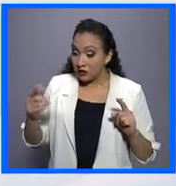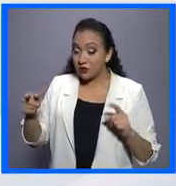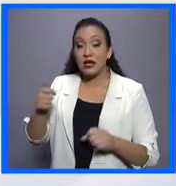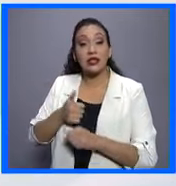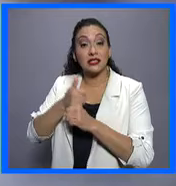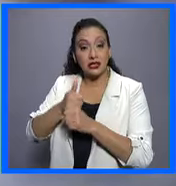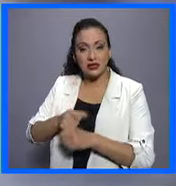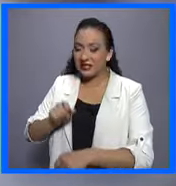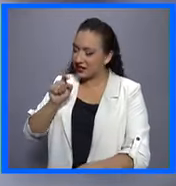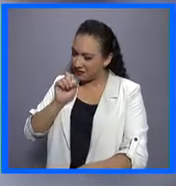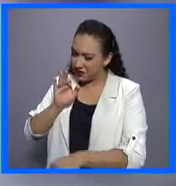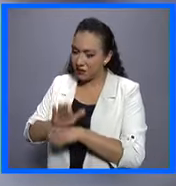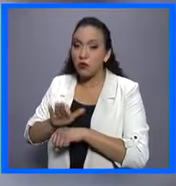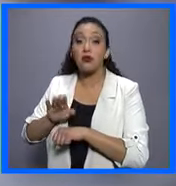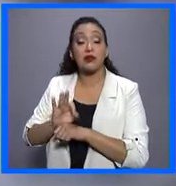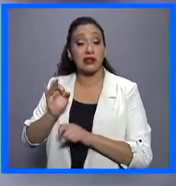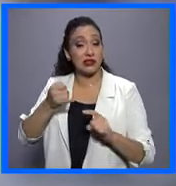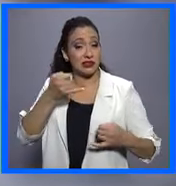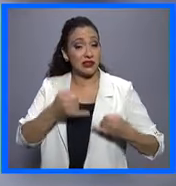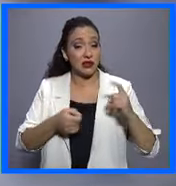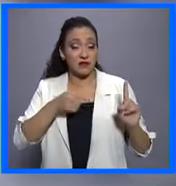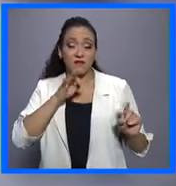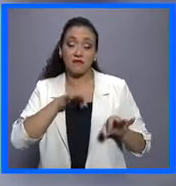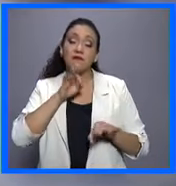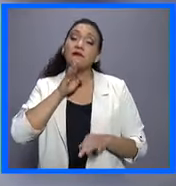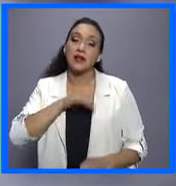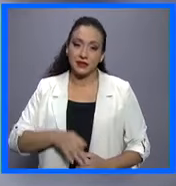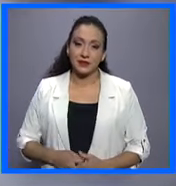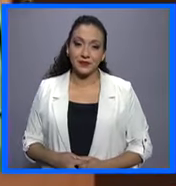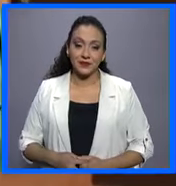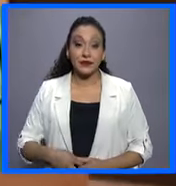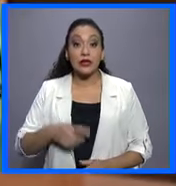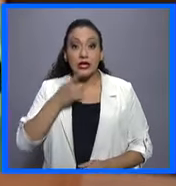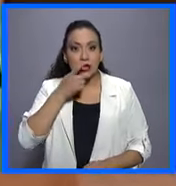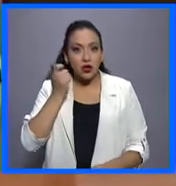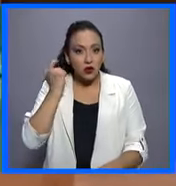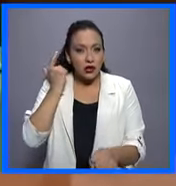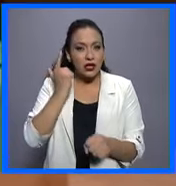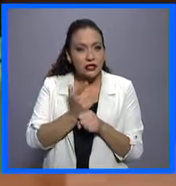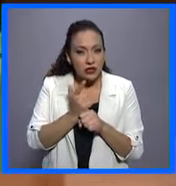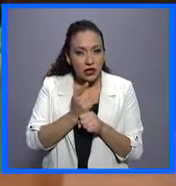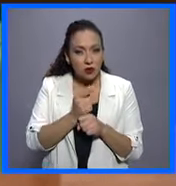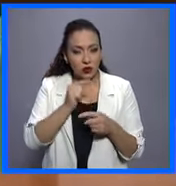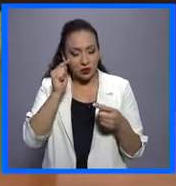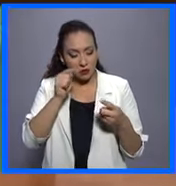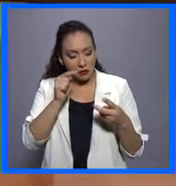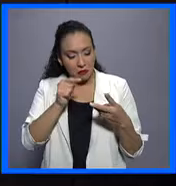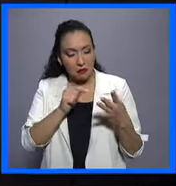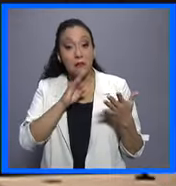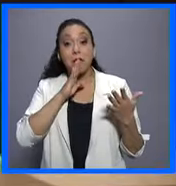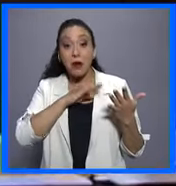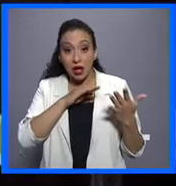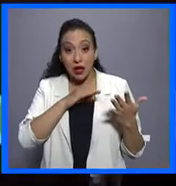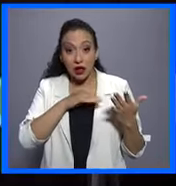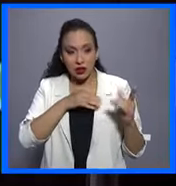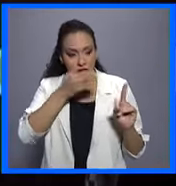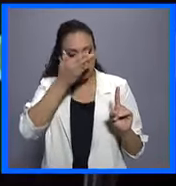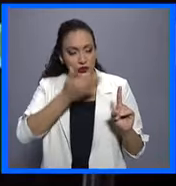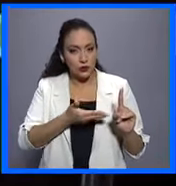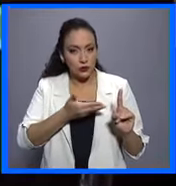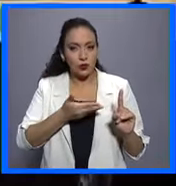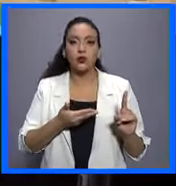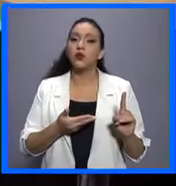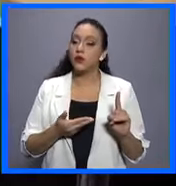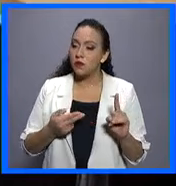potencialmente afectadas por conductas graves. Advirtió que si se encuentra en la averiguación en curso elementos